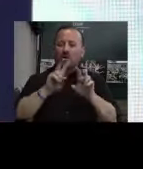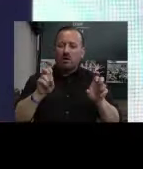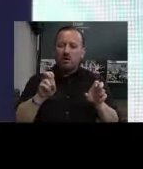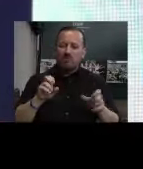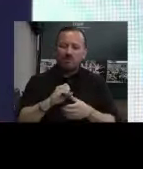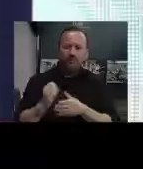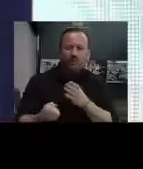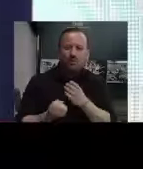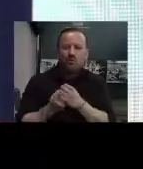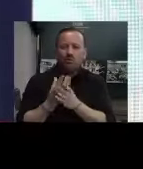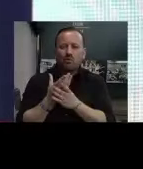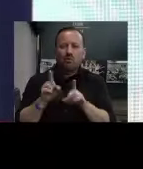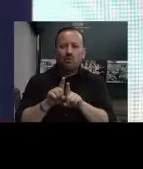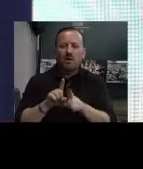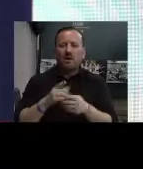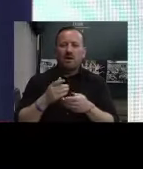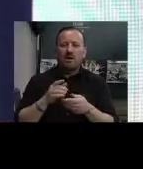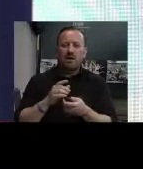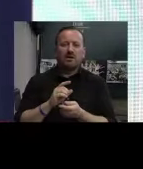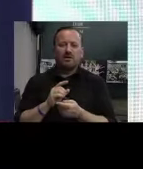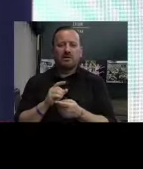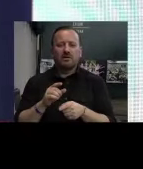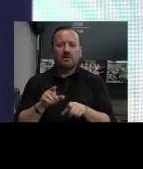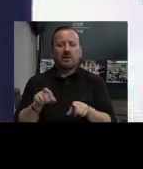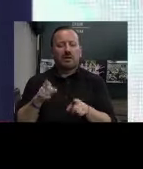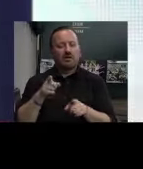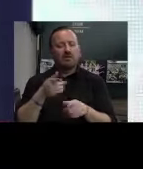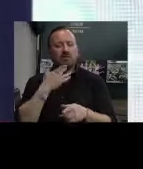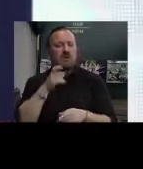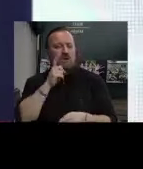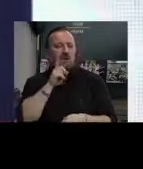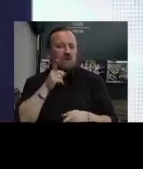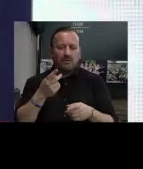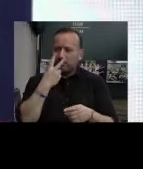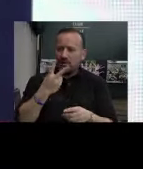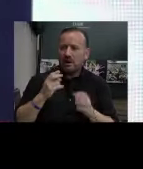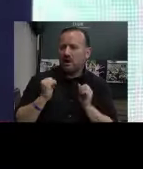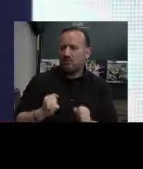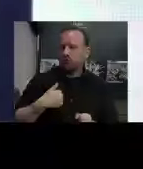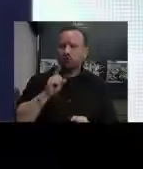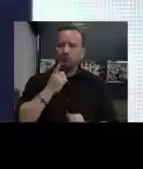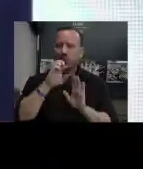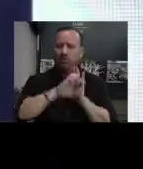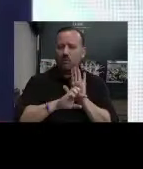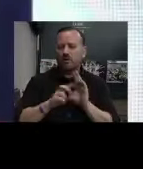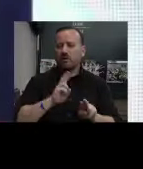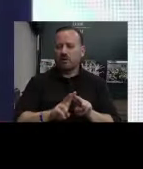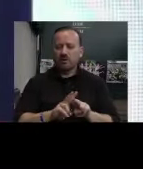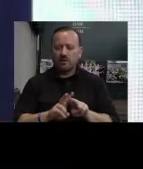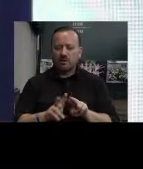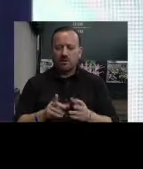el sentido de un rebobinar tiene que ver con la capacidad que tenga yo en un proyecto de hacer